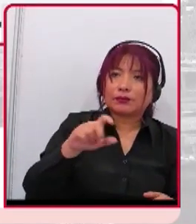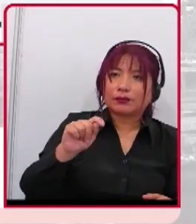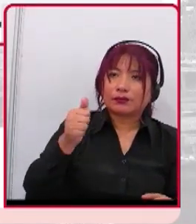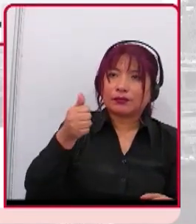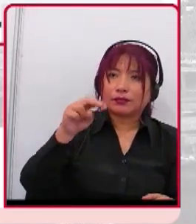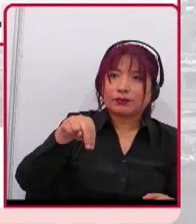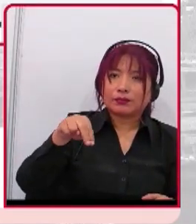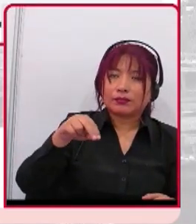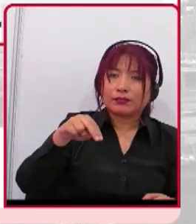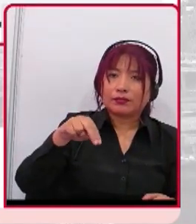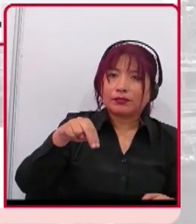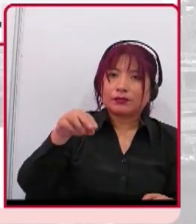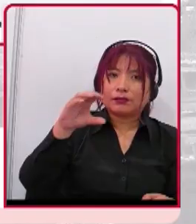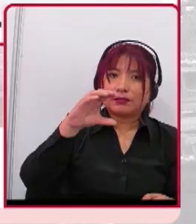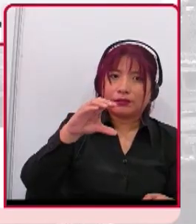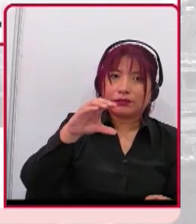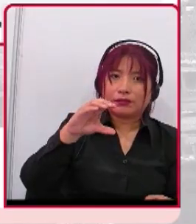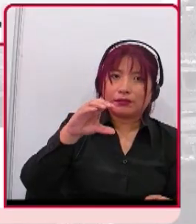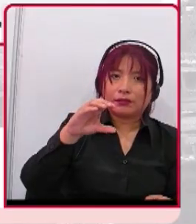limpieza,